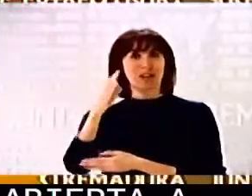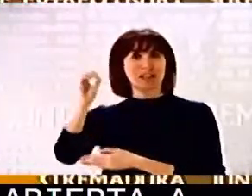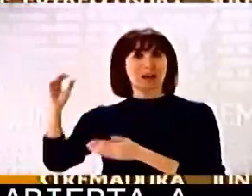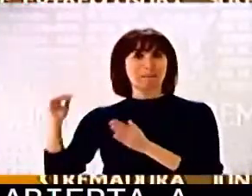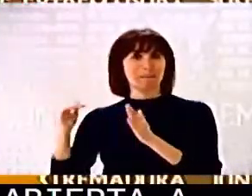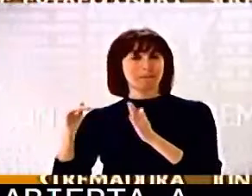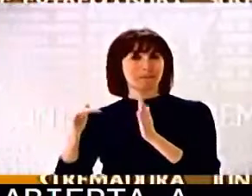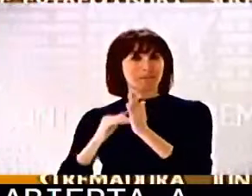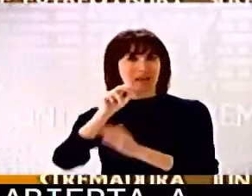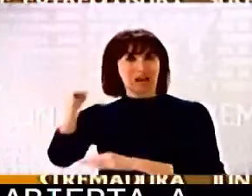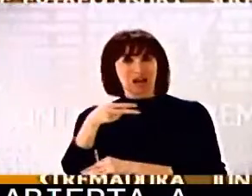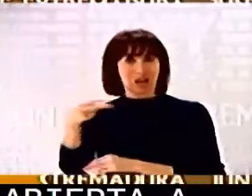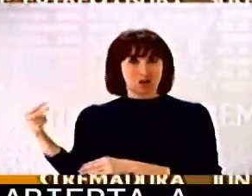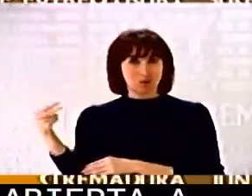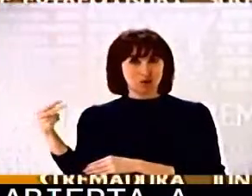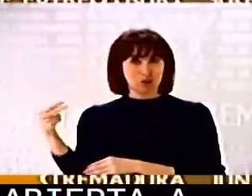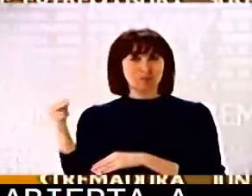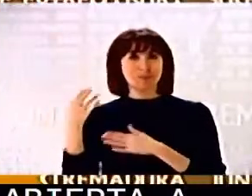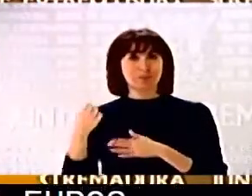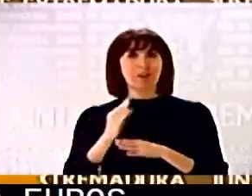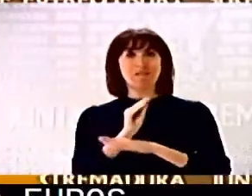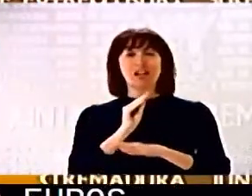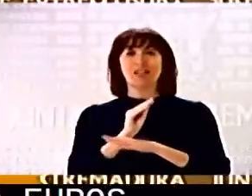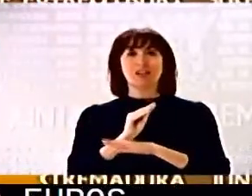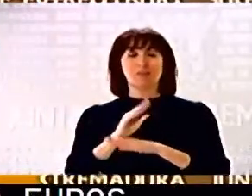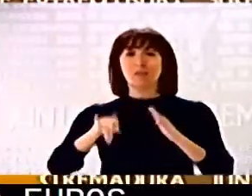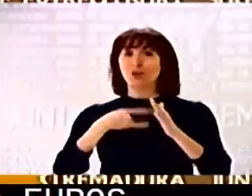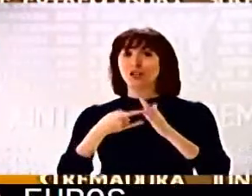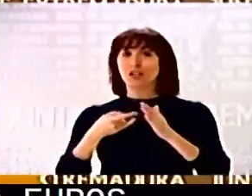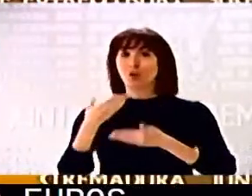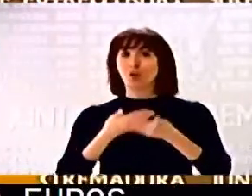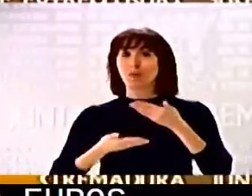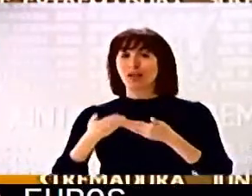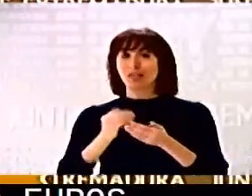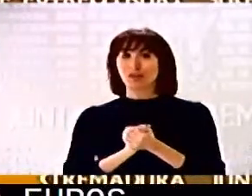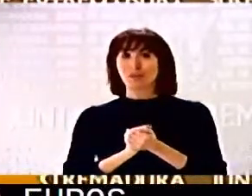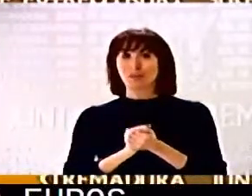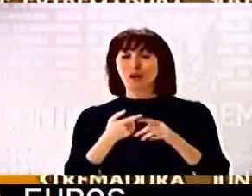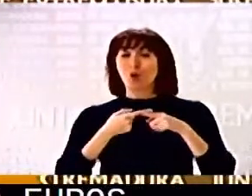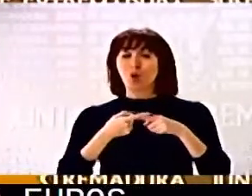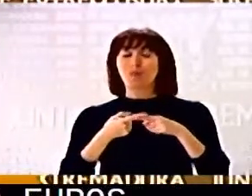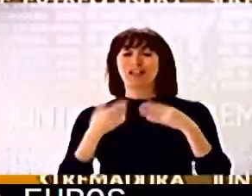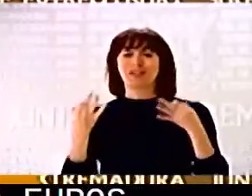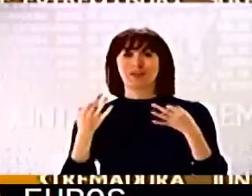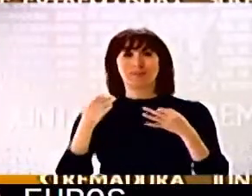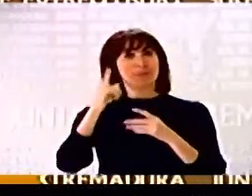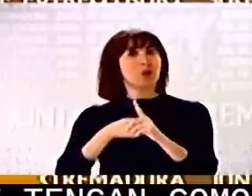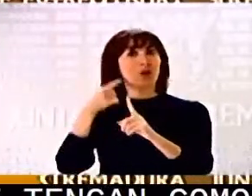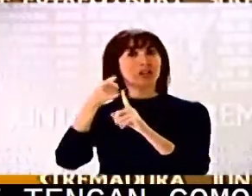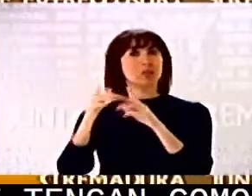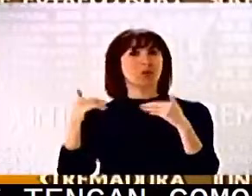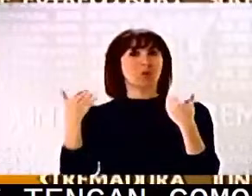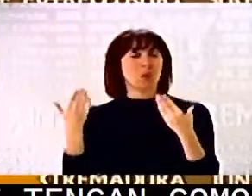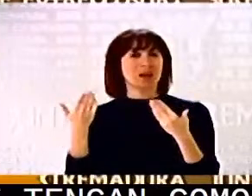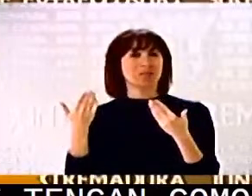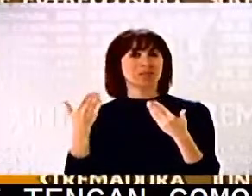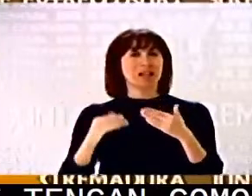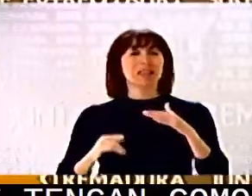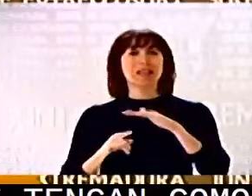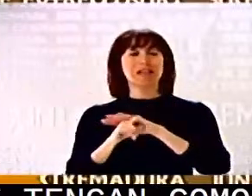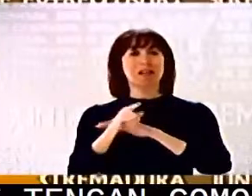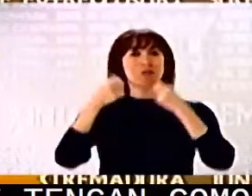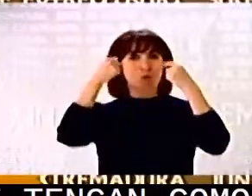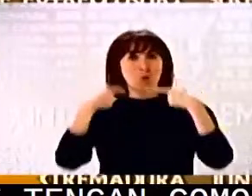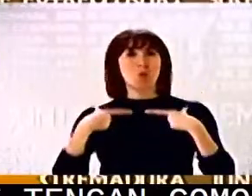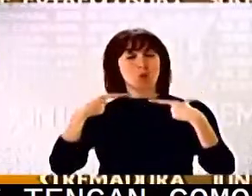2.340.000 euros. Financiar proyectos de cooperación que tengan como finalidad contribuir al desarrollo